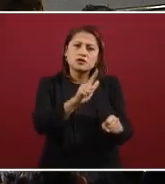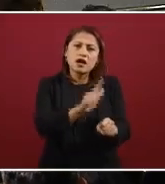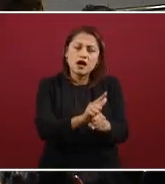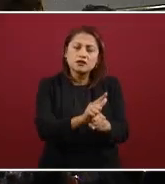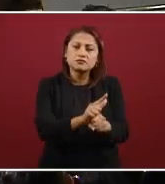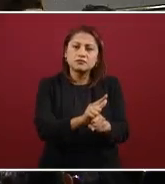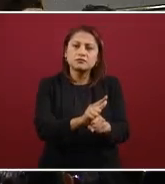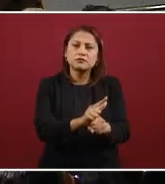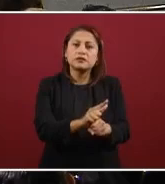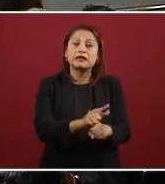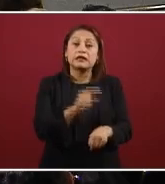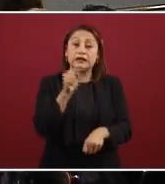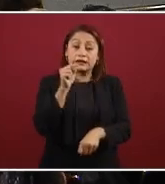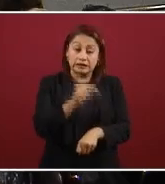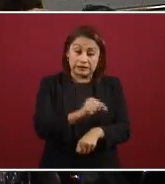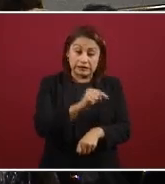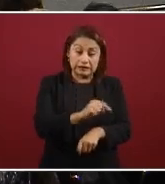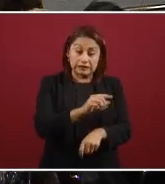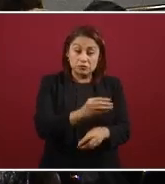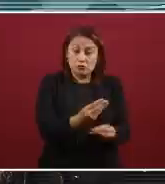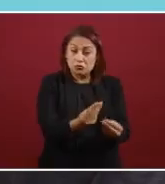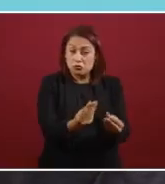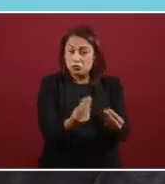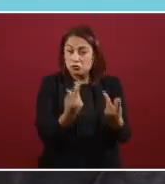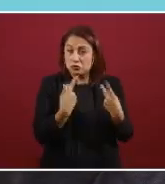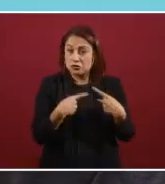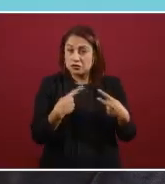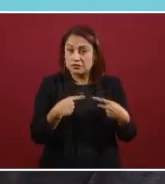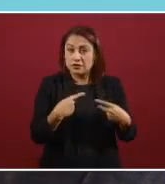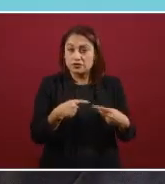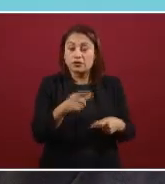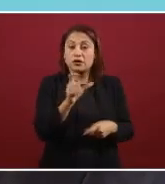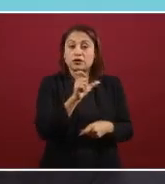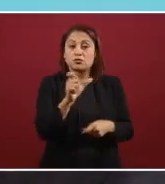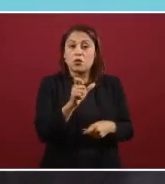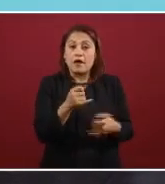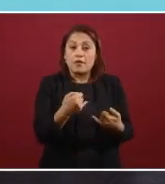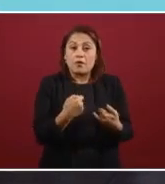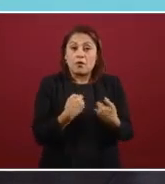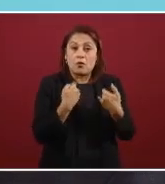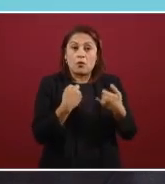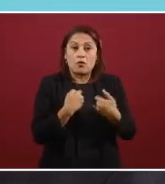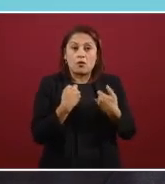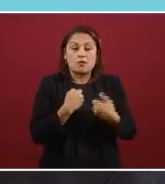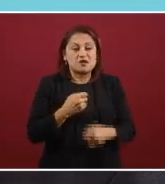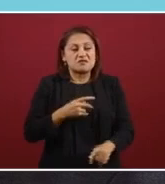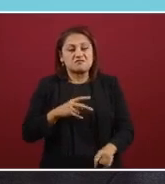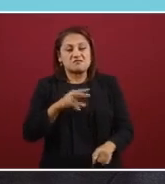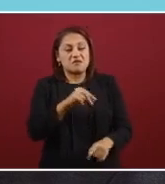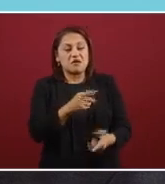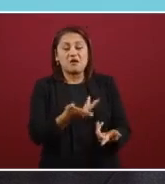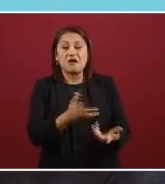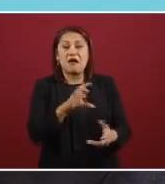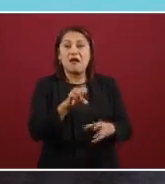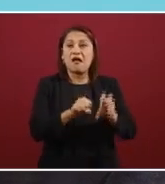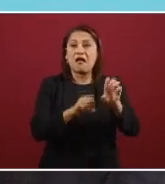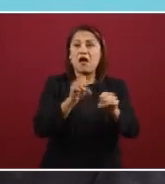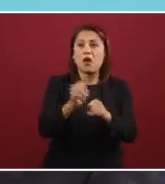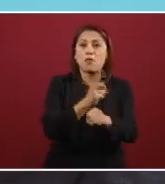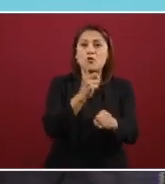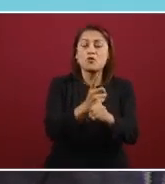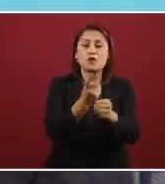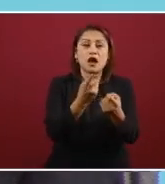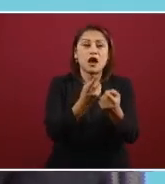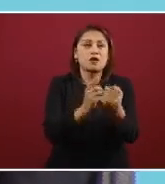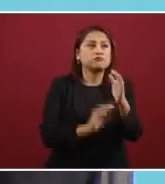donde grandes segmentos de la población muy tempranamente se les cancelan oportunidades de desarrollo. Y enfatizo